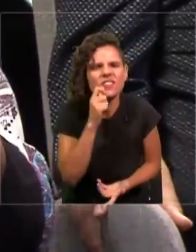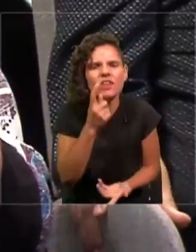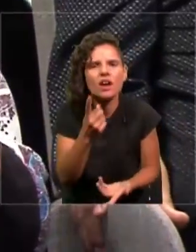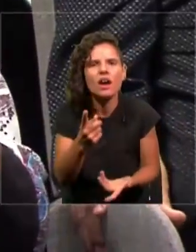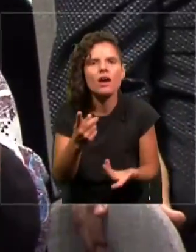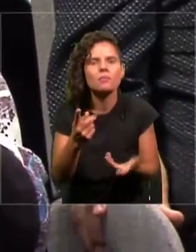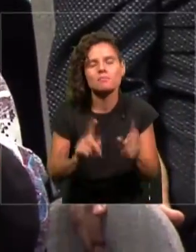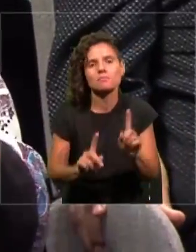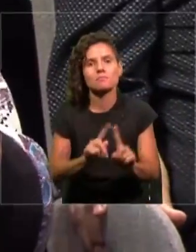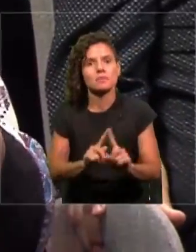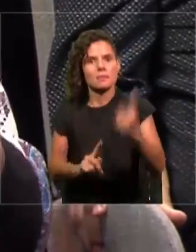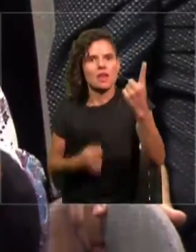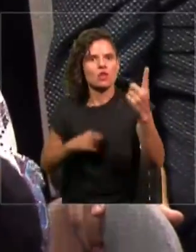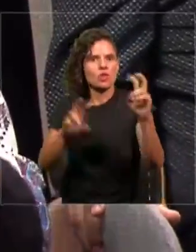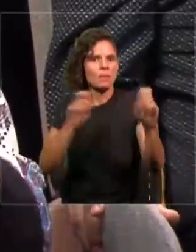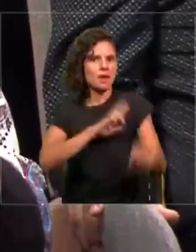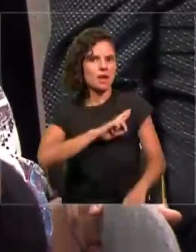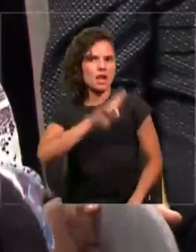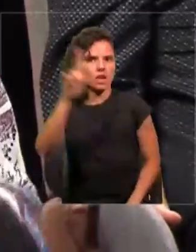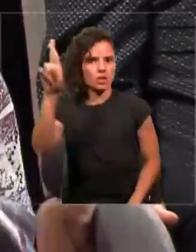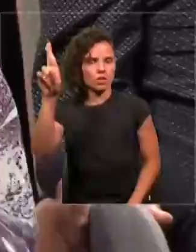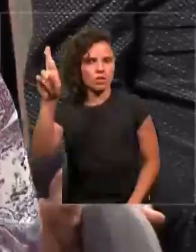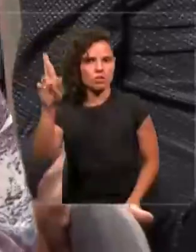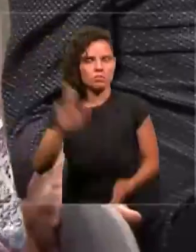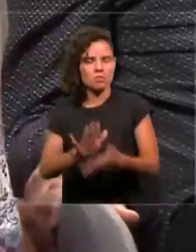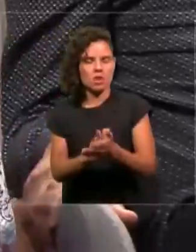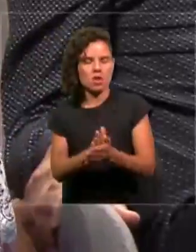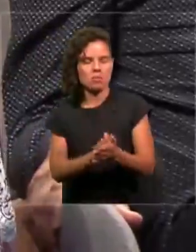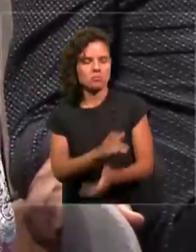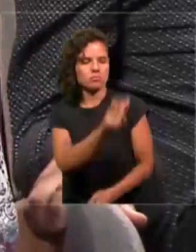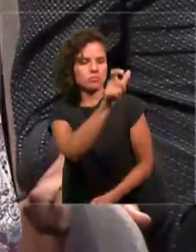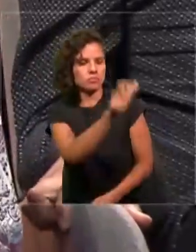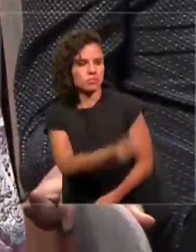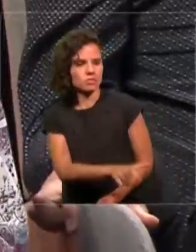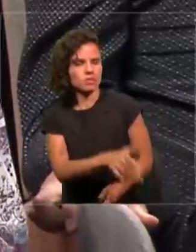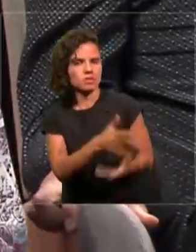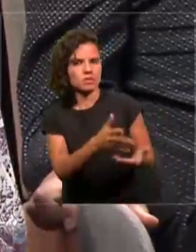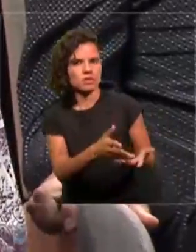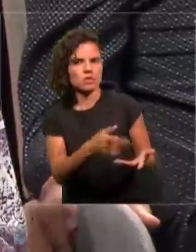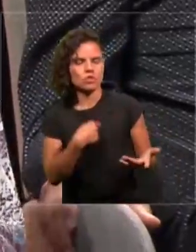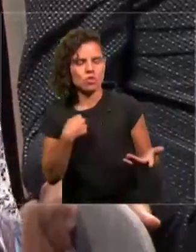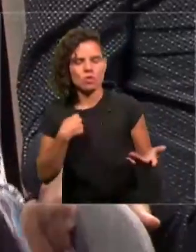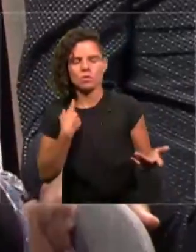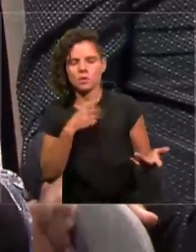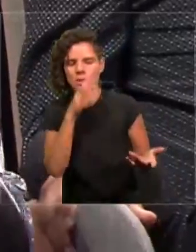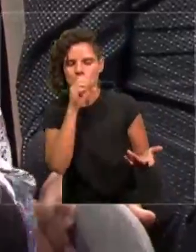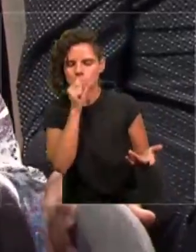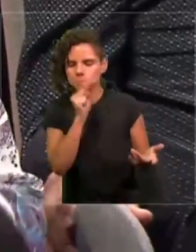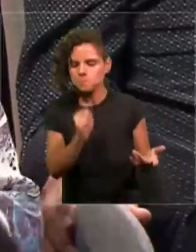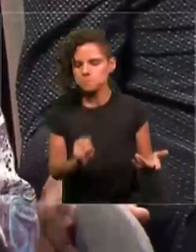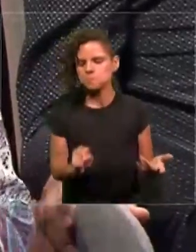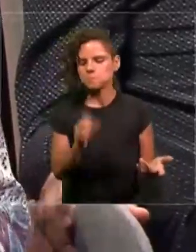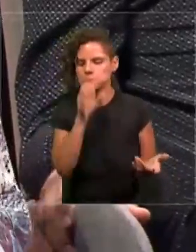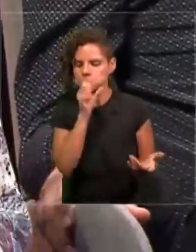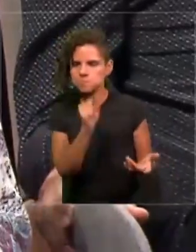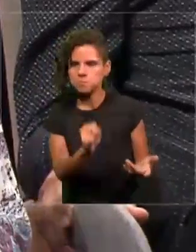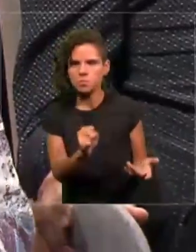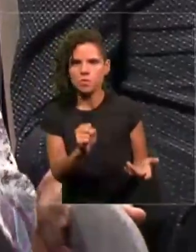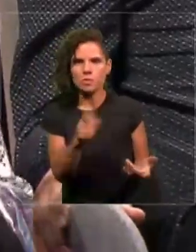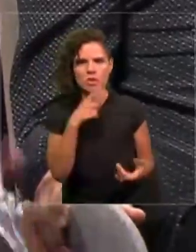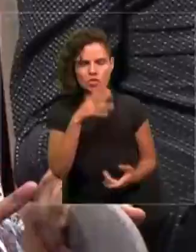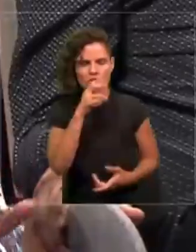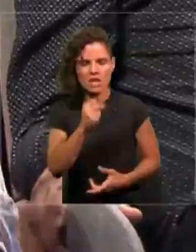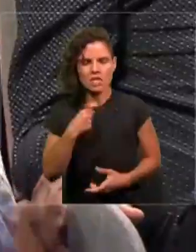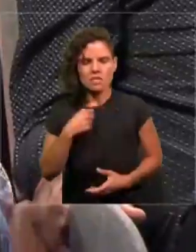religiosa, primero, ¿no? Había que tolerar de manera indigesta. Tolerar produce la indigestión.